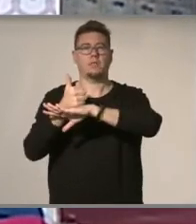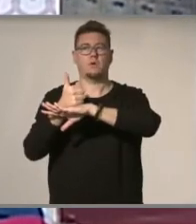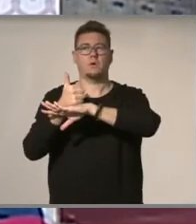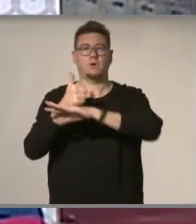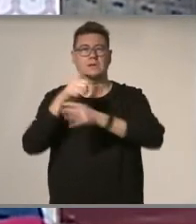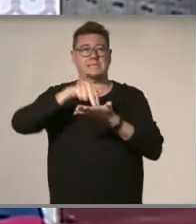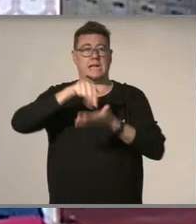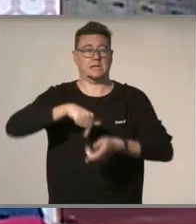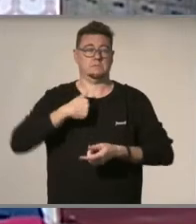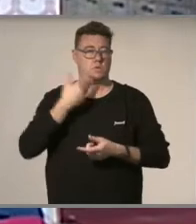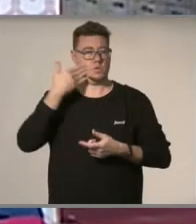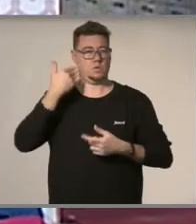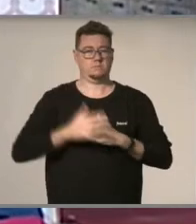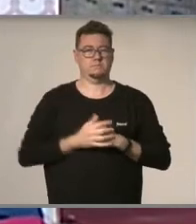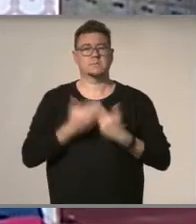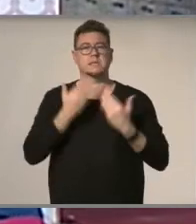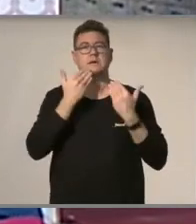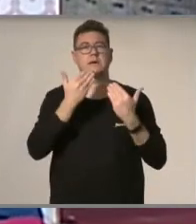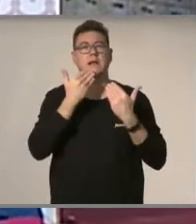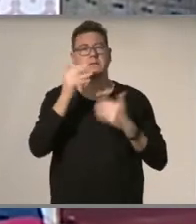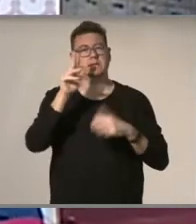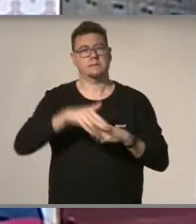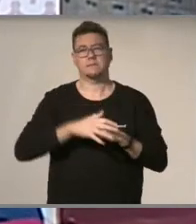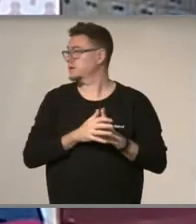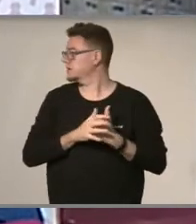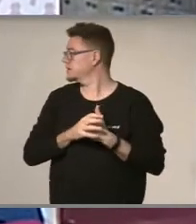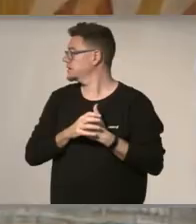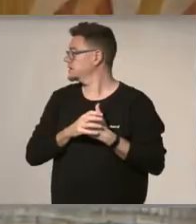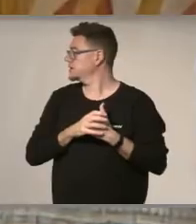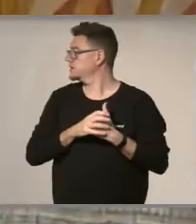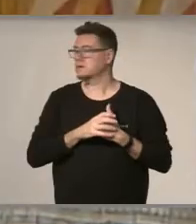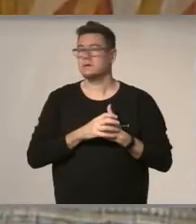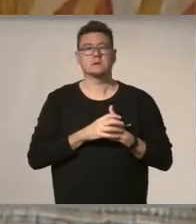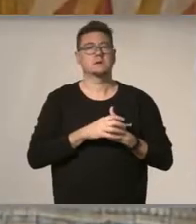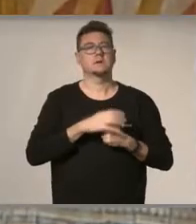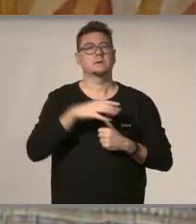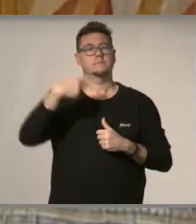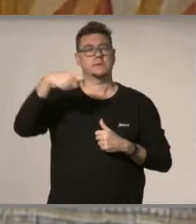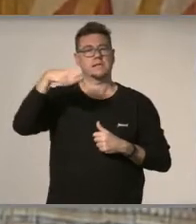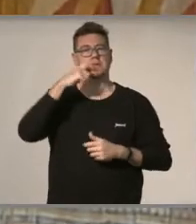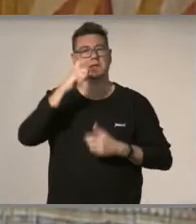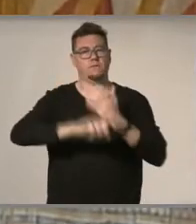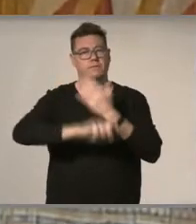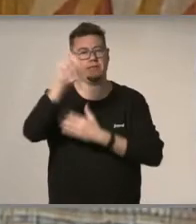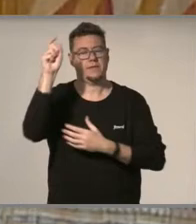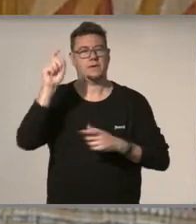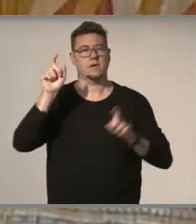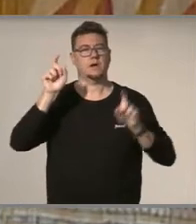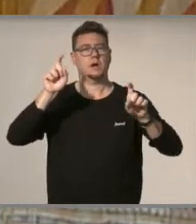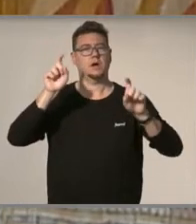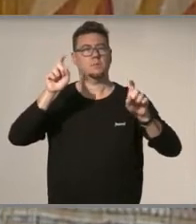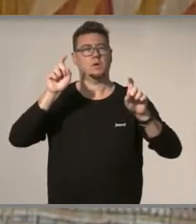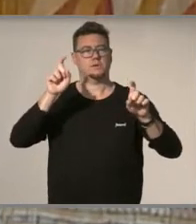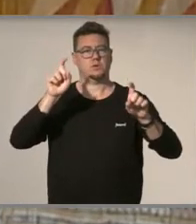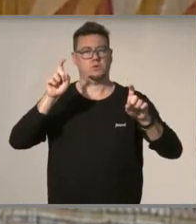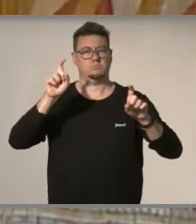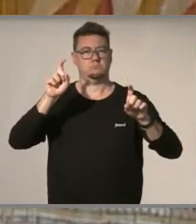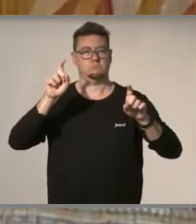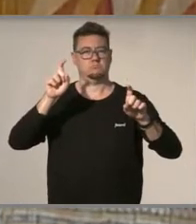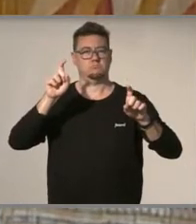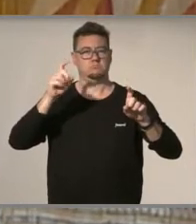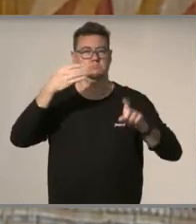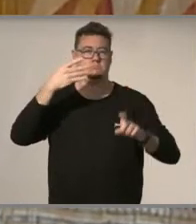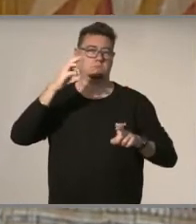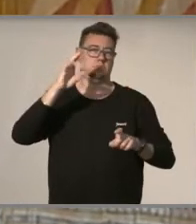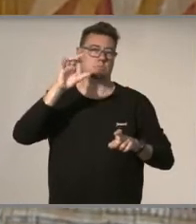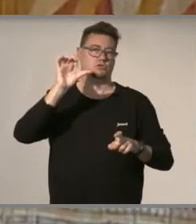aquí. Muchísimas gracias también, presidente de la Fundación, al profesor de la Fundación, profesor